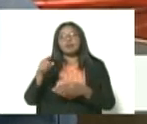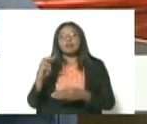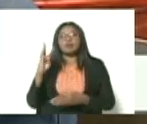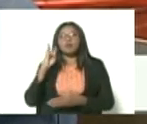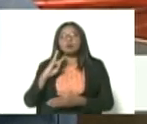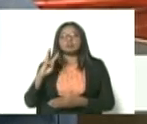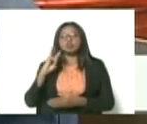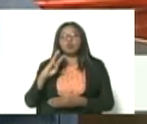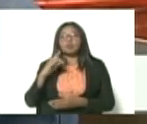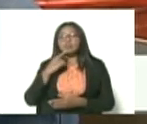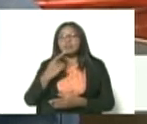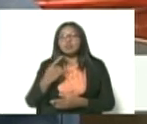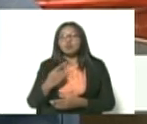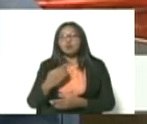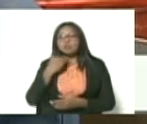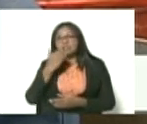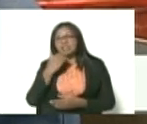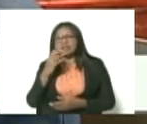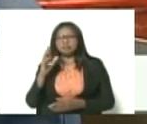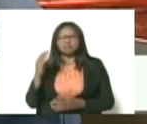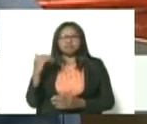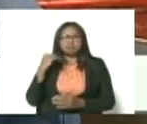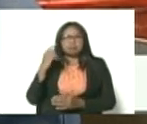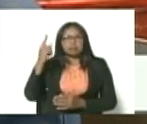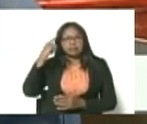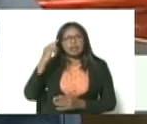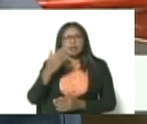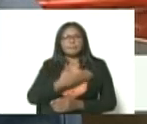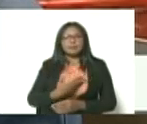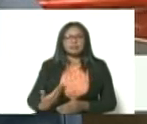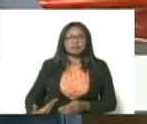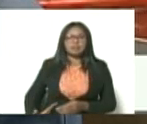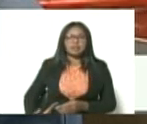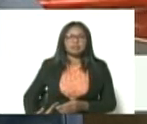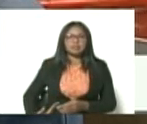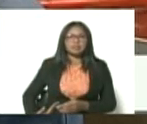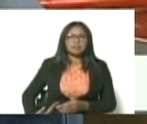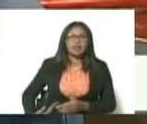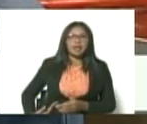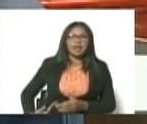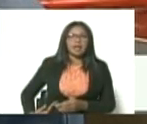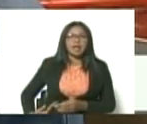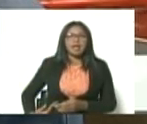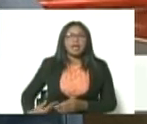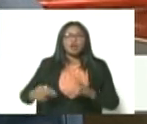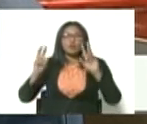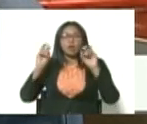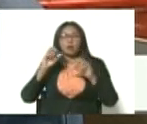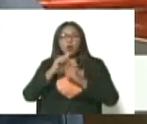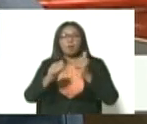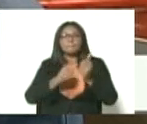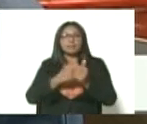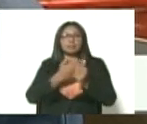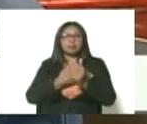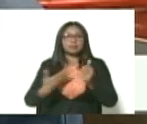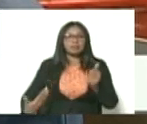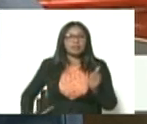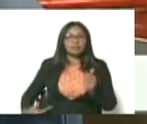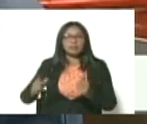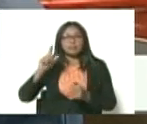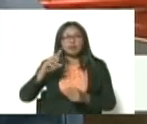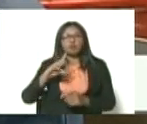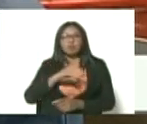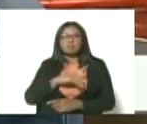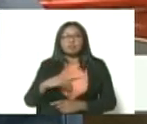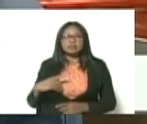dijo recientemente que el presidente Biden y su vicepresidente Harris desean